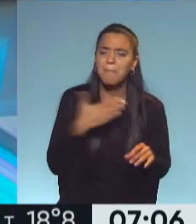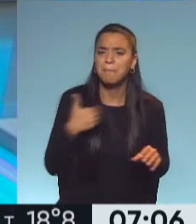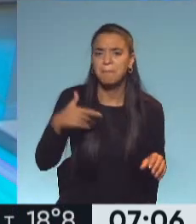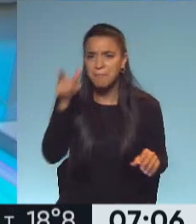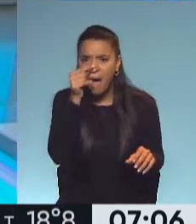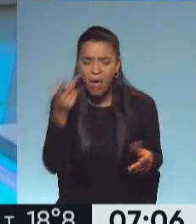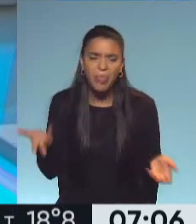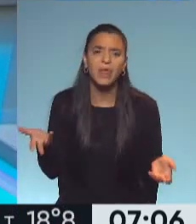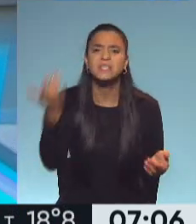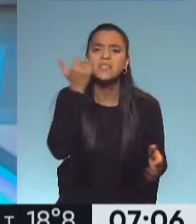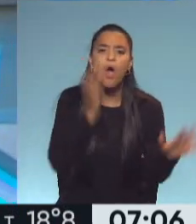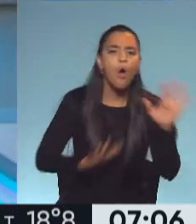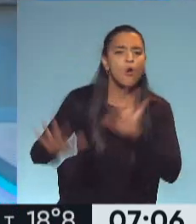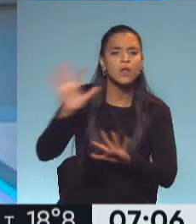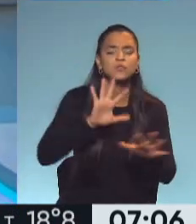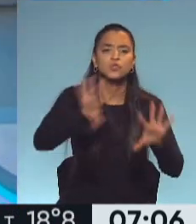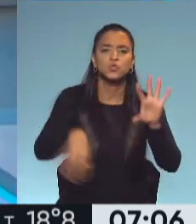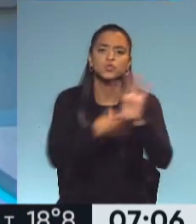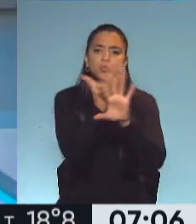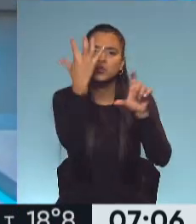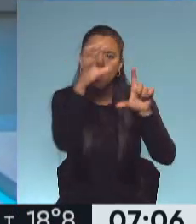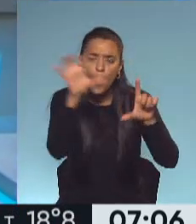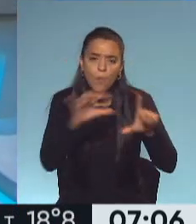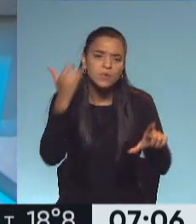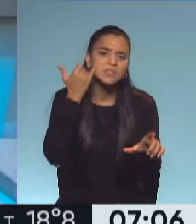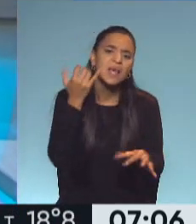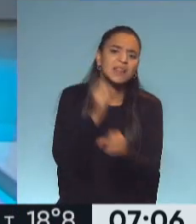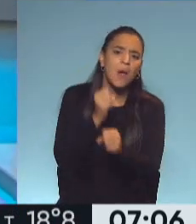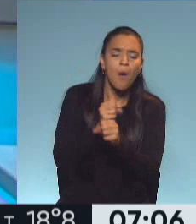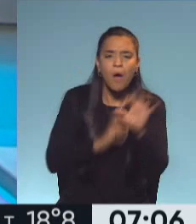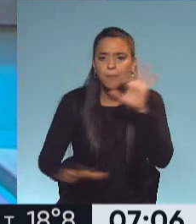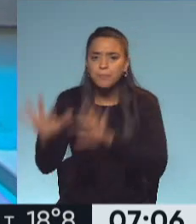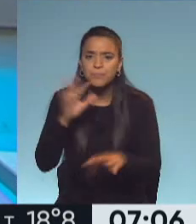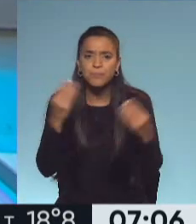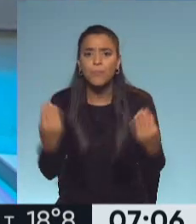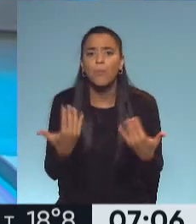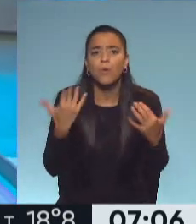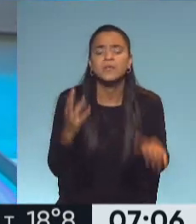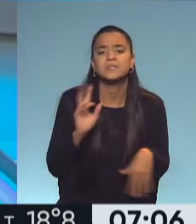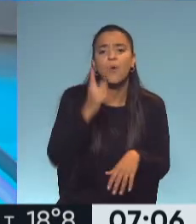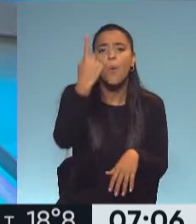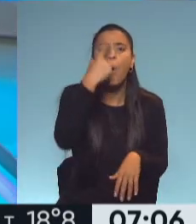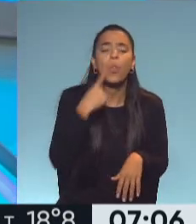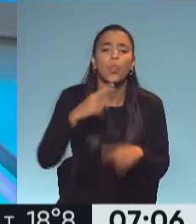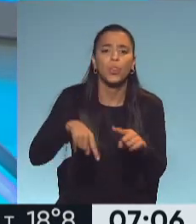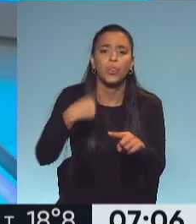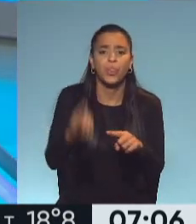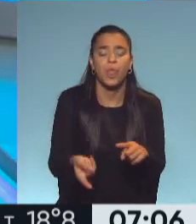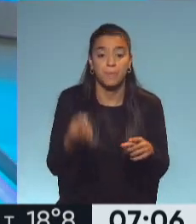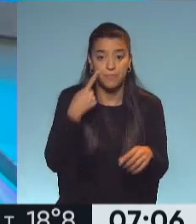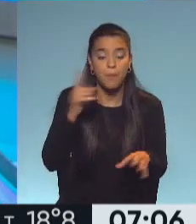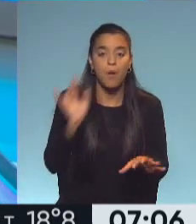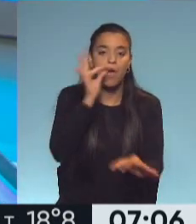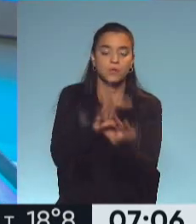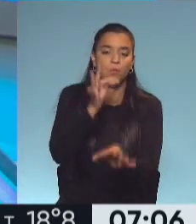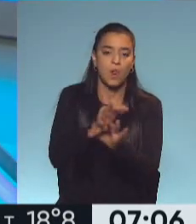las mamás, que ya habían organizado el Zoom, que se habían organizado en el trabajo, por una medida que quizás dura 24 horas además. Claro, bueno, vamos a una escuela